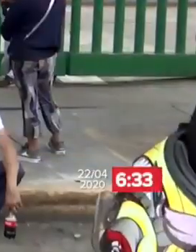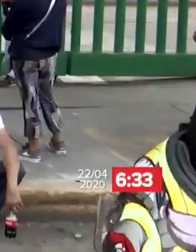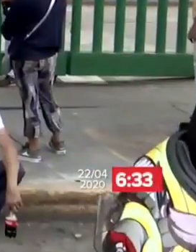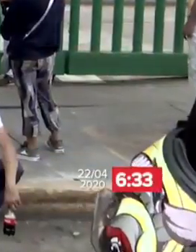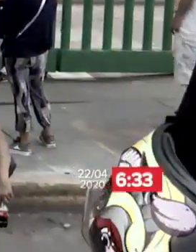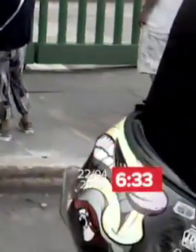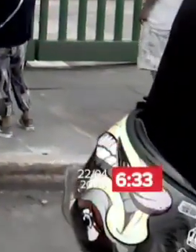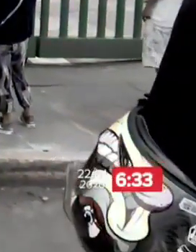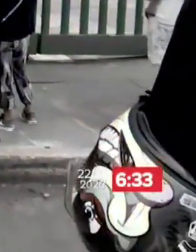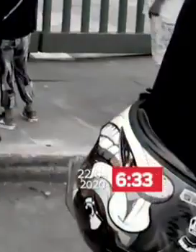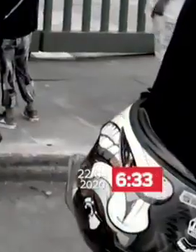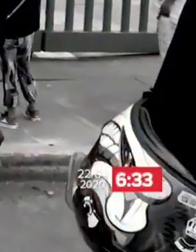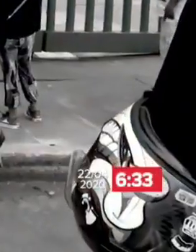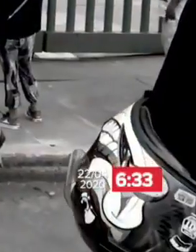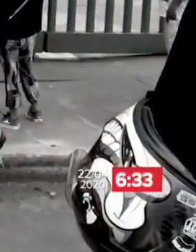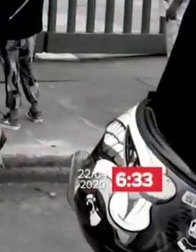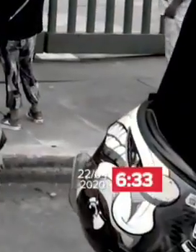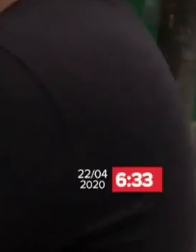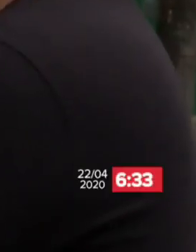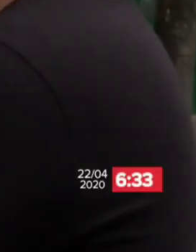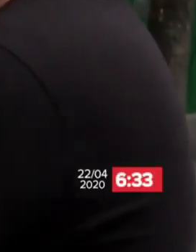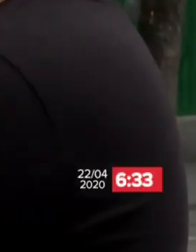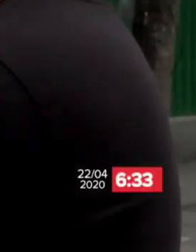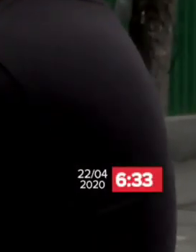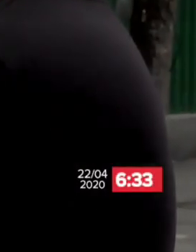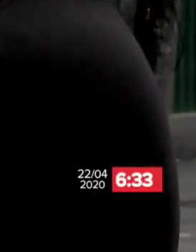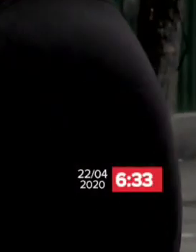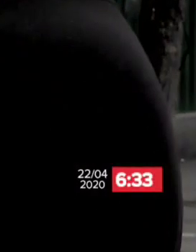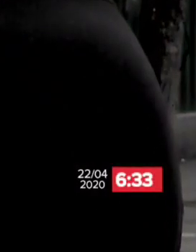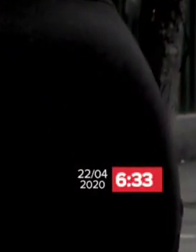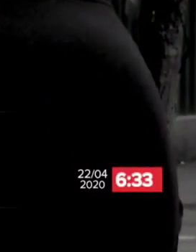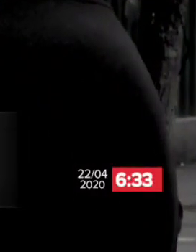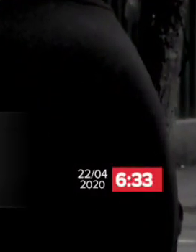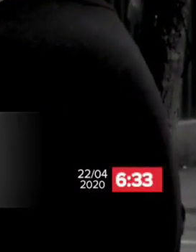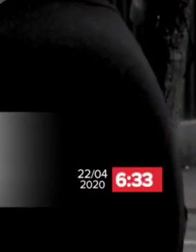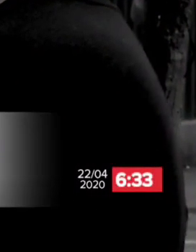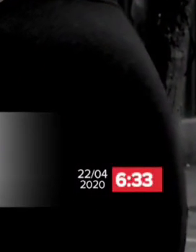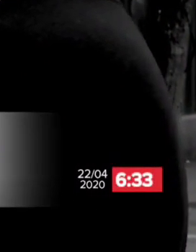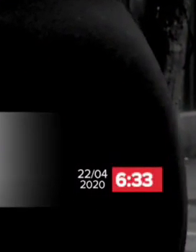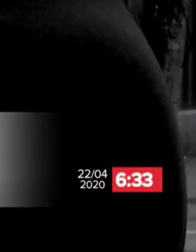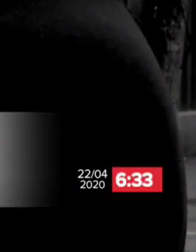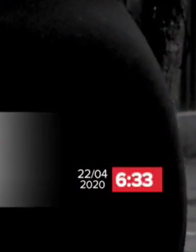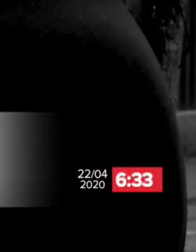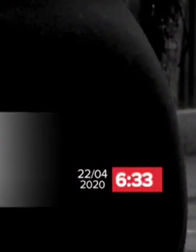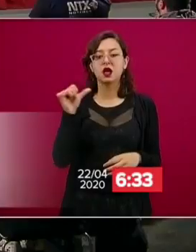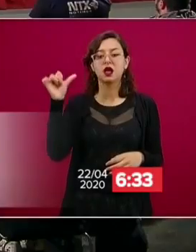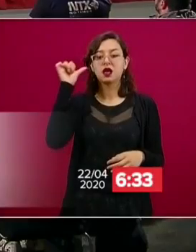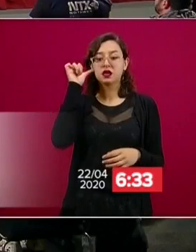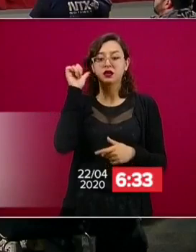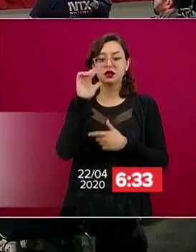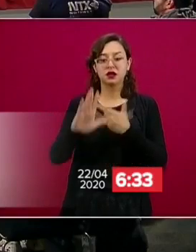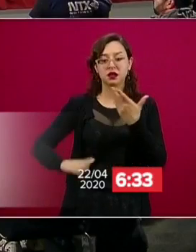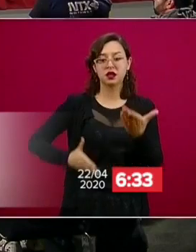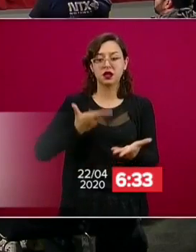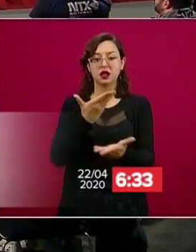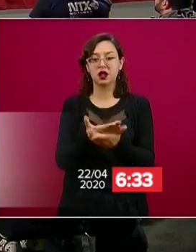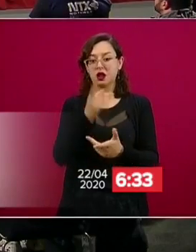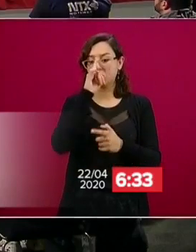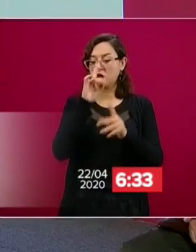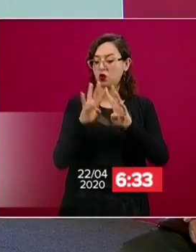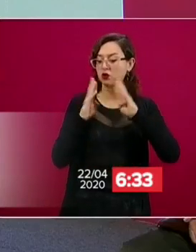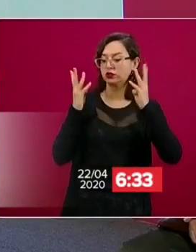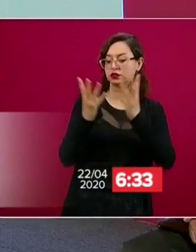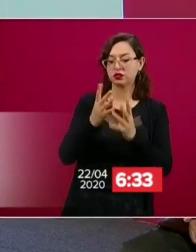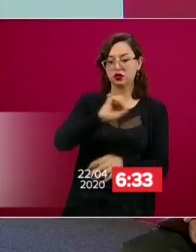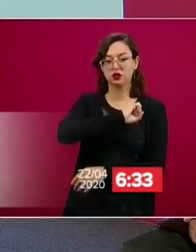de la contingencia en México. El número de contagios por coronavirus está en aceleración. El llamado es a mantener y reforzar las medidas sanitarias